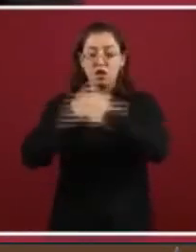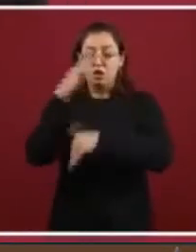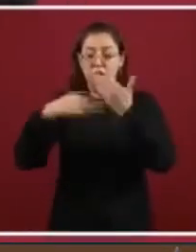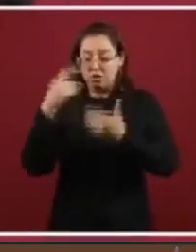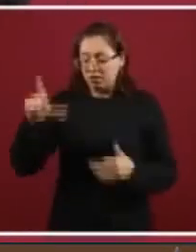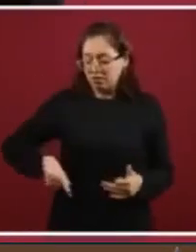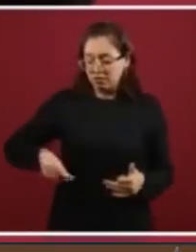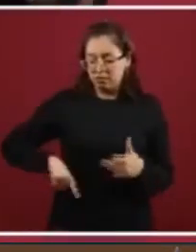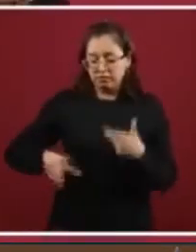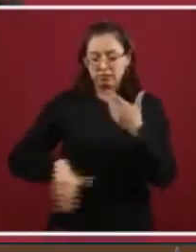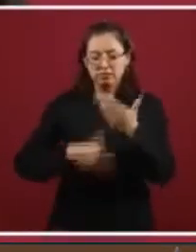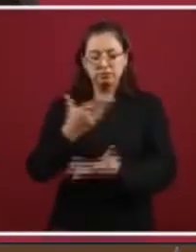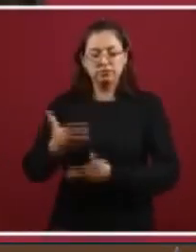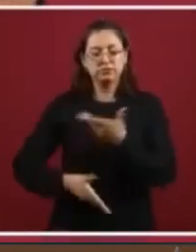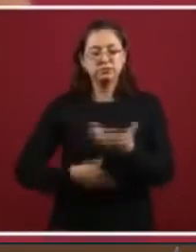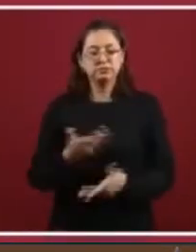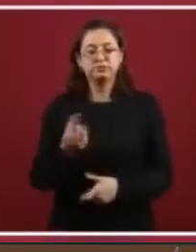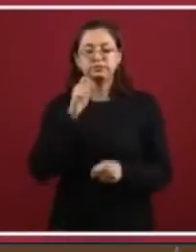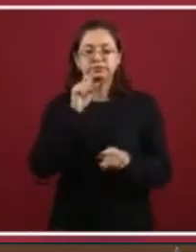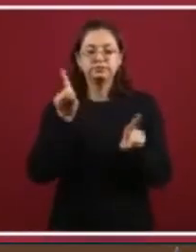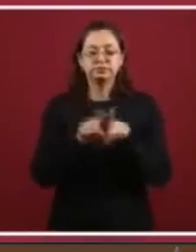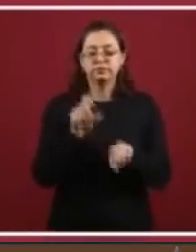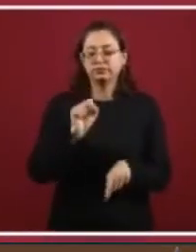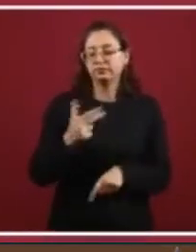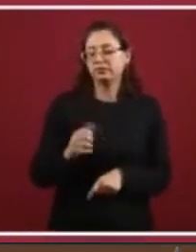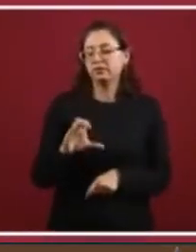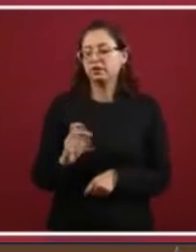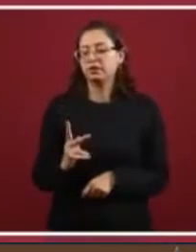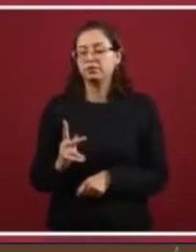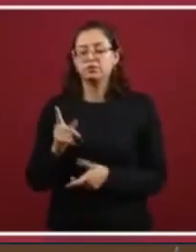el director de inversiones de hacienda